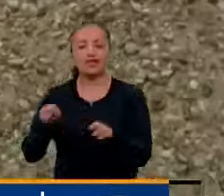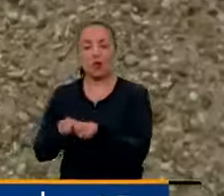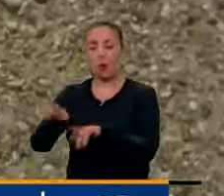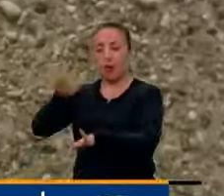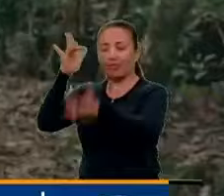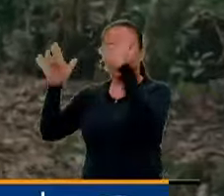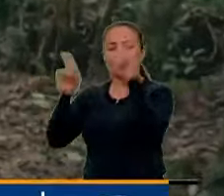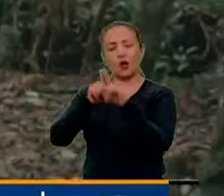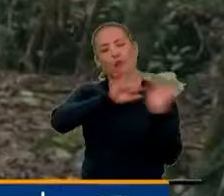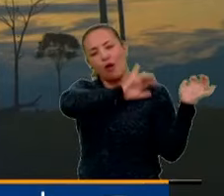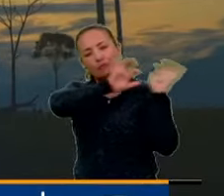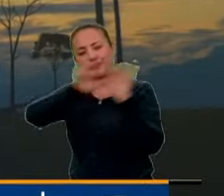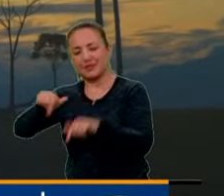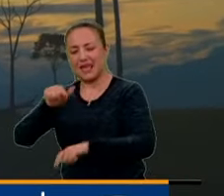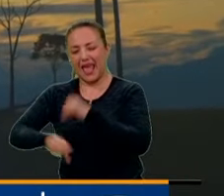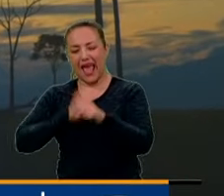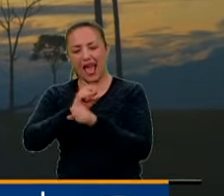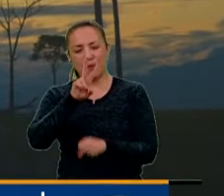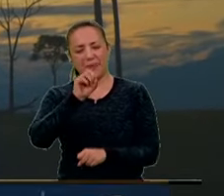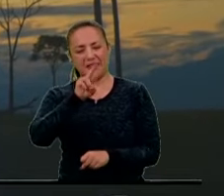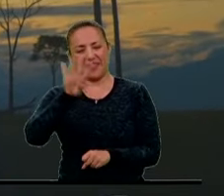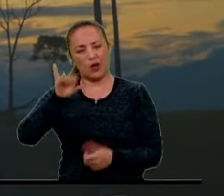de viajeros en este 2024.